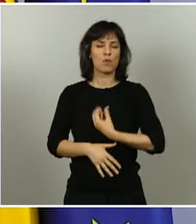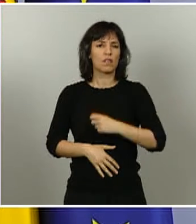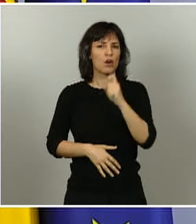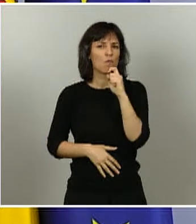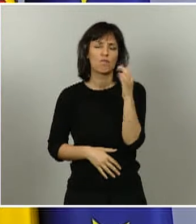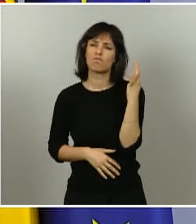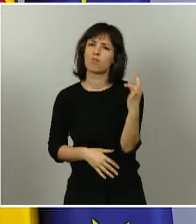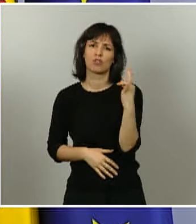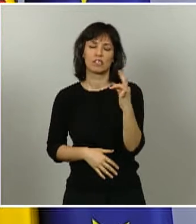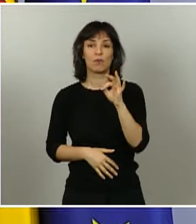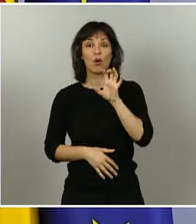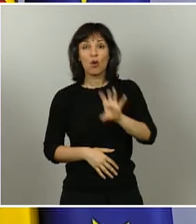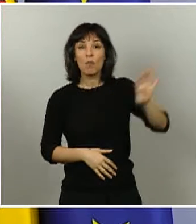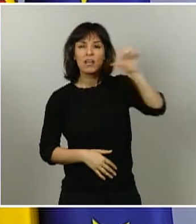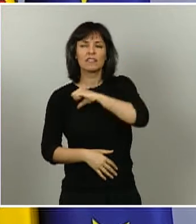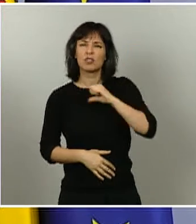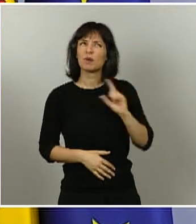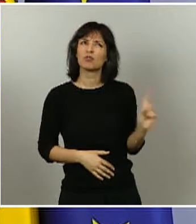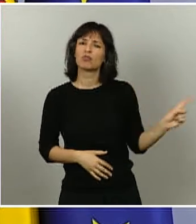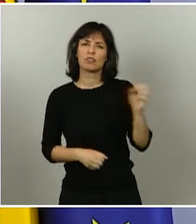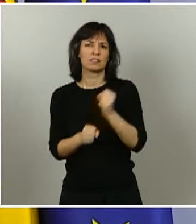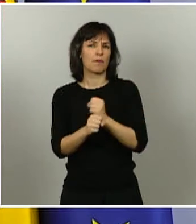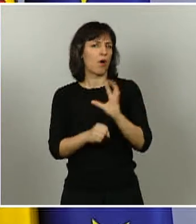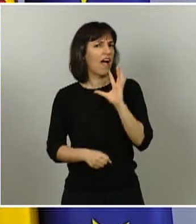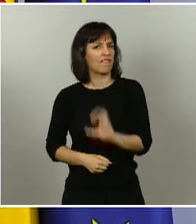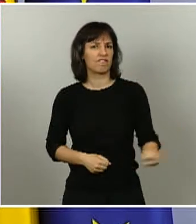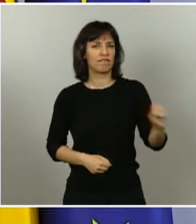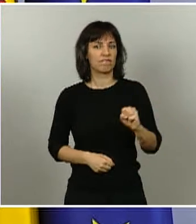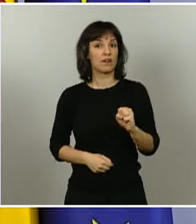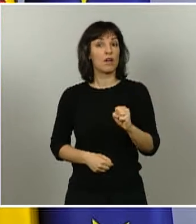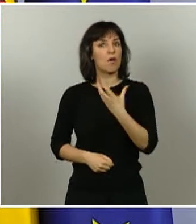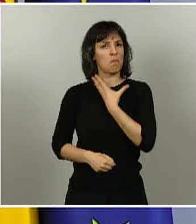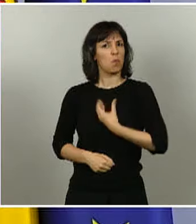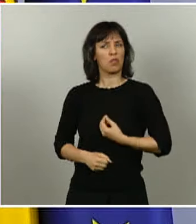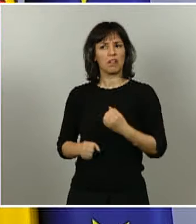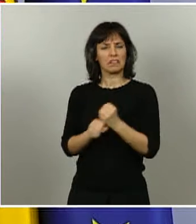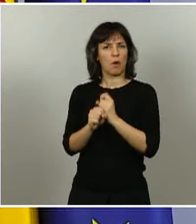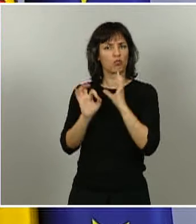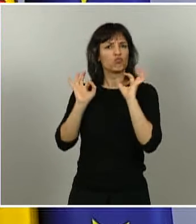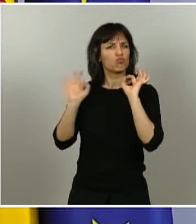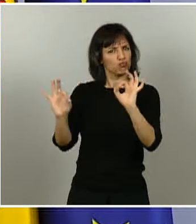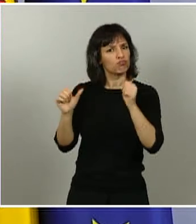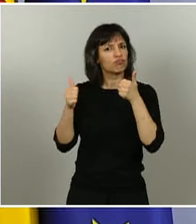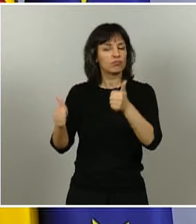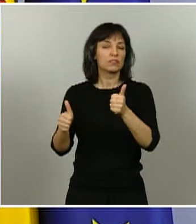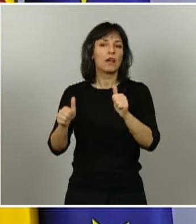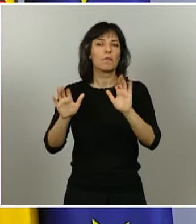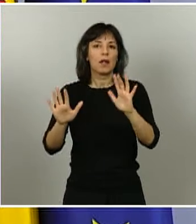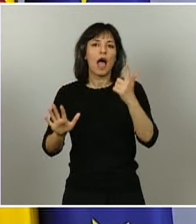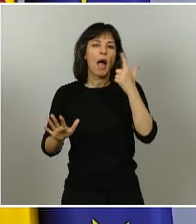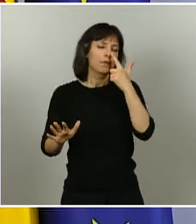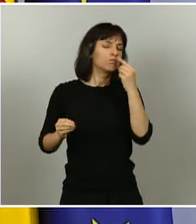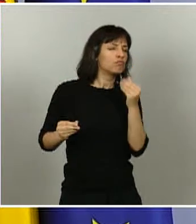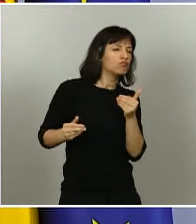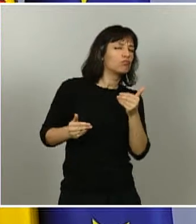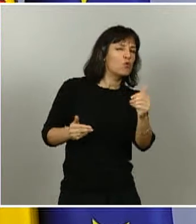en particular en la de Murcia, y, en fin, vamos a ver, no vamos a pronosticar cómo van a ir las cosas en un futuro, hay que